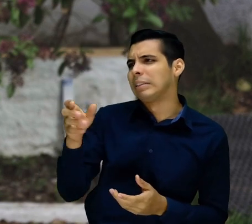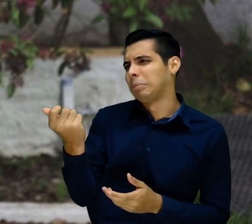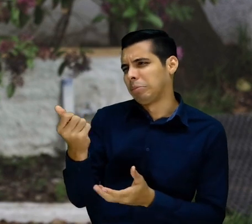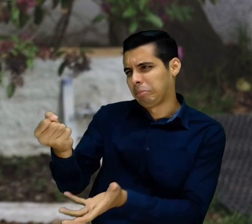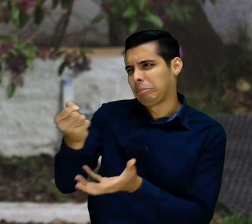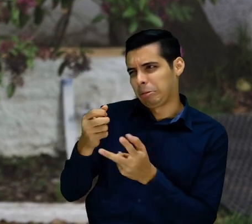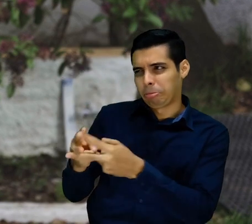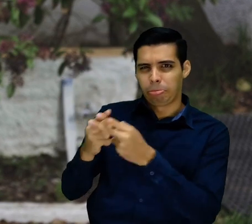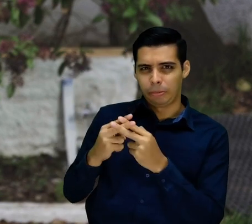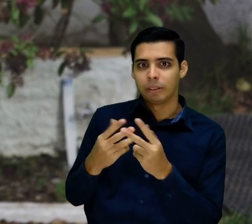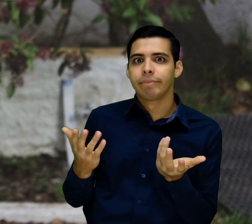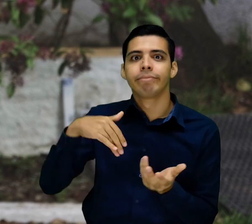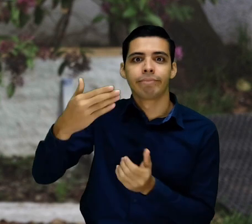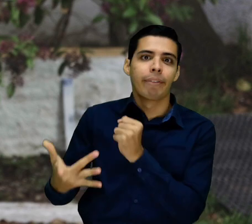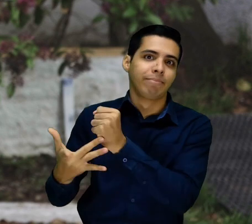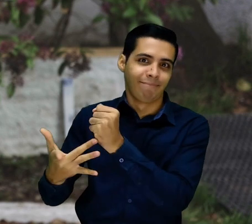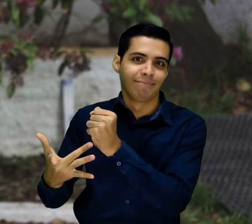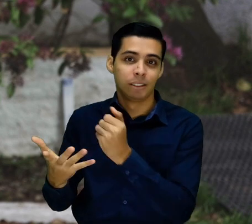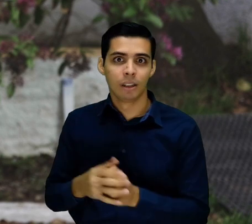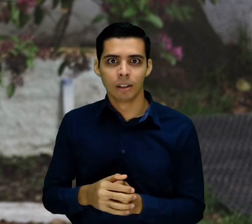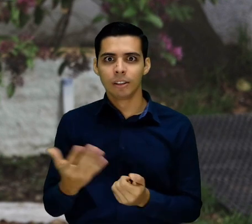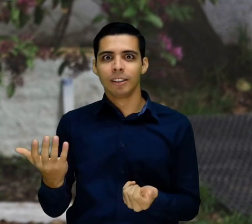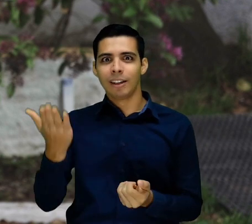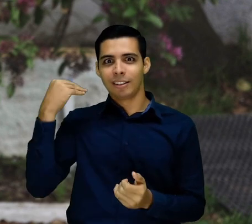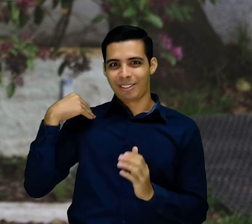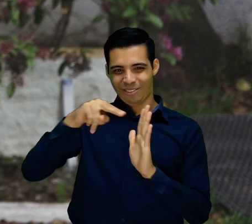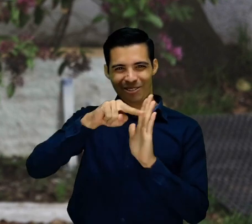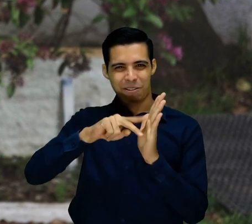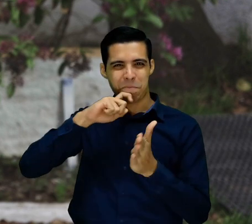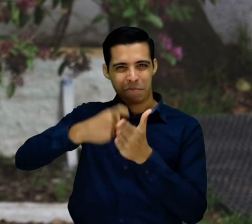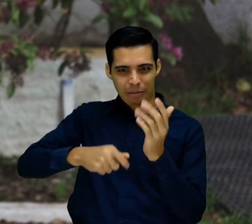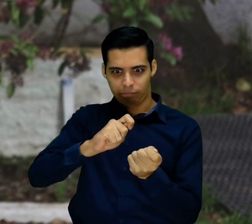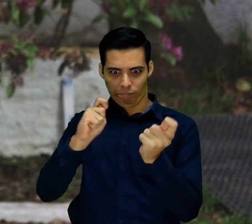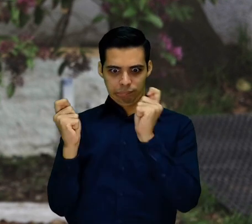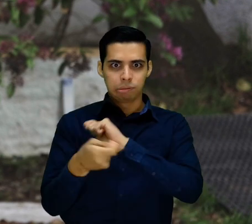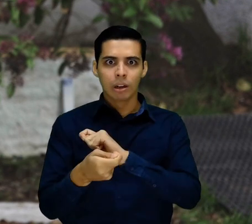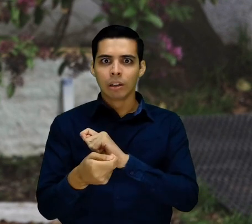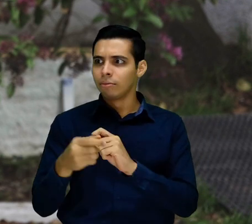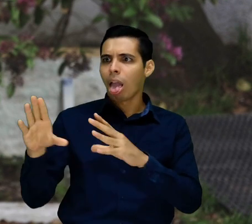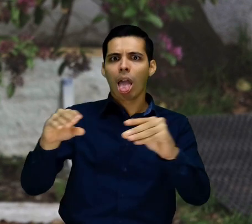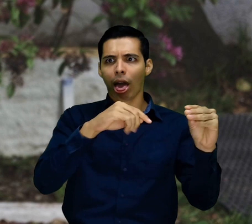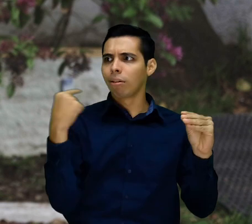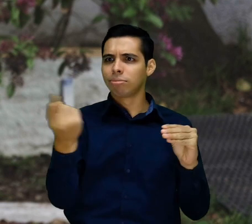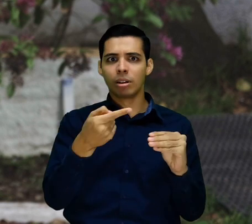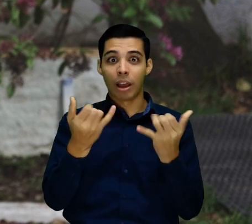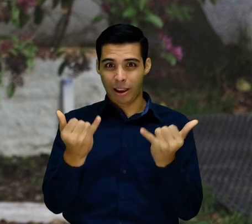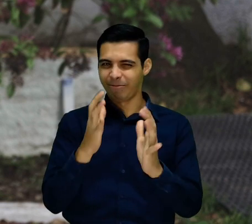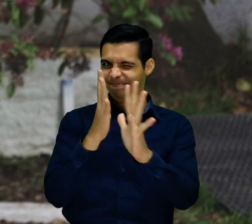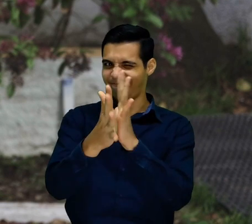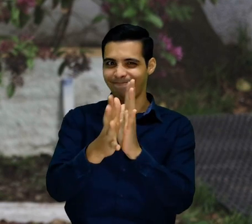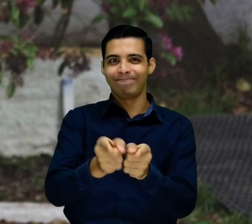como deuda externa. Este es un término que dio mucho de qué hablar, sobre todo porque era parte fundamental de la reforma